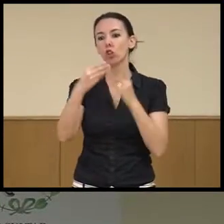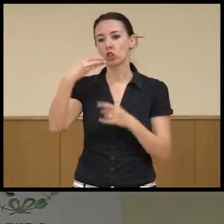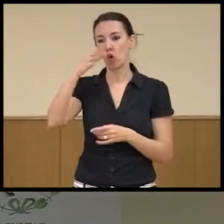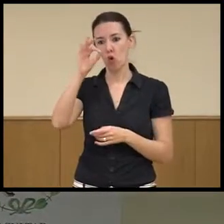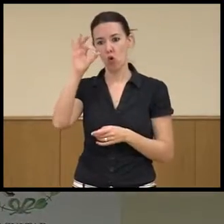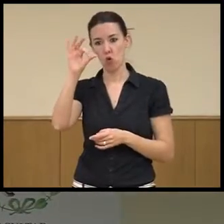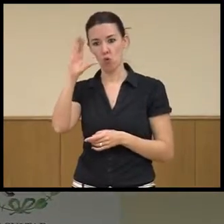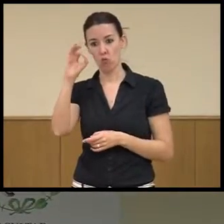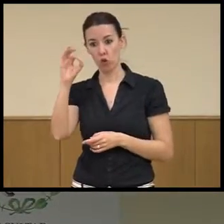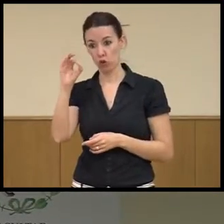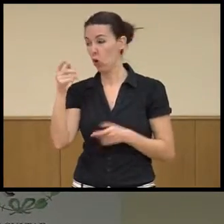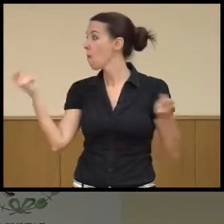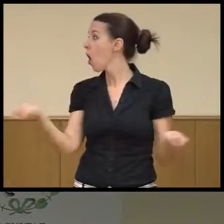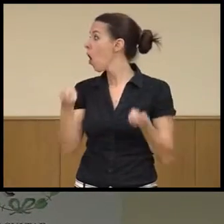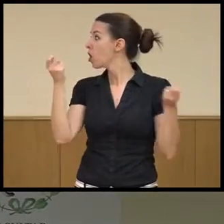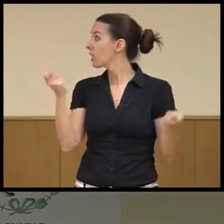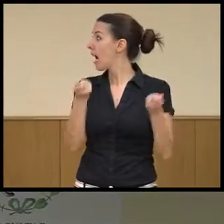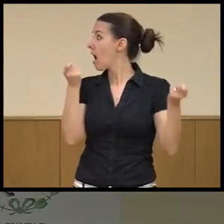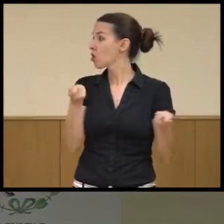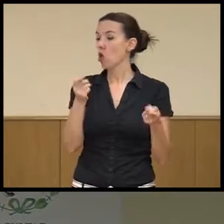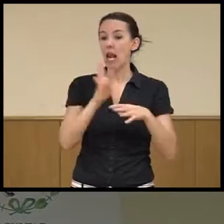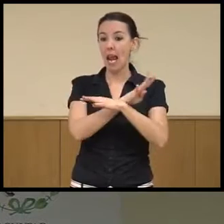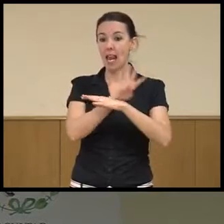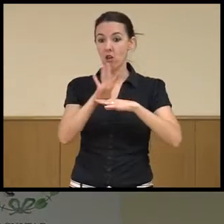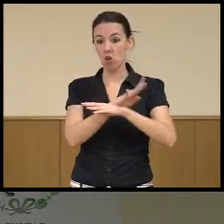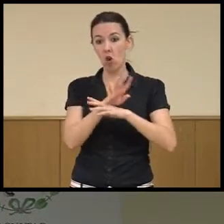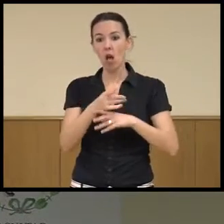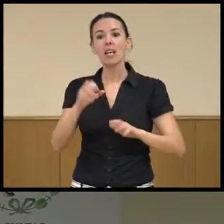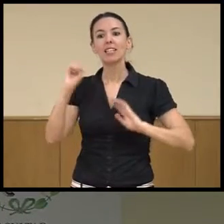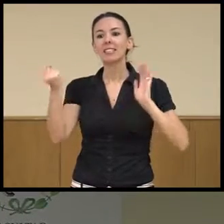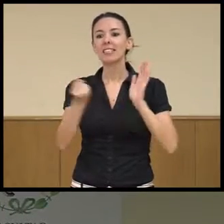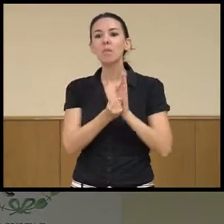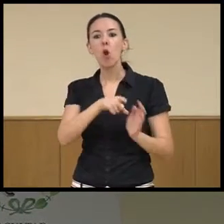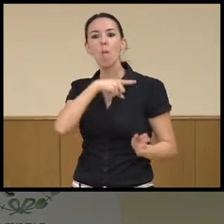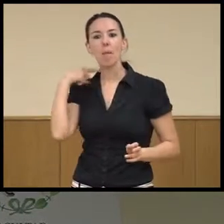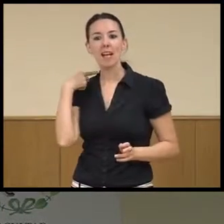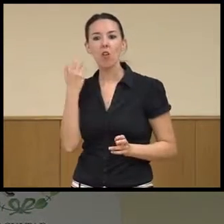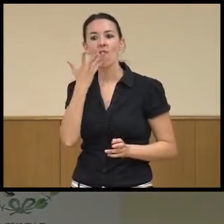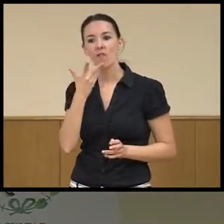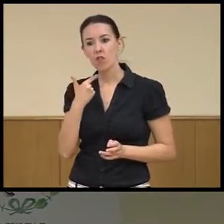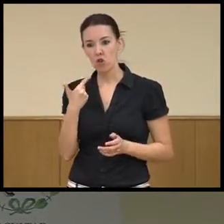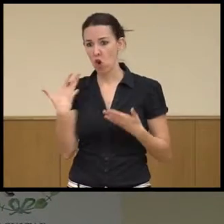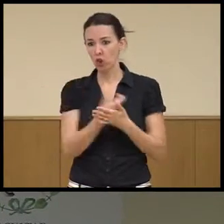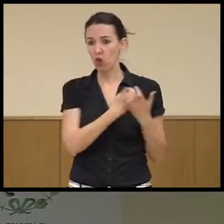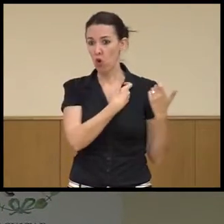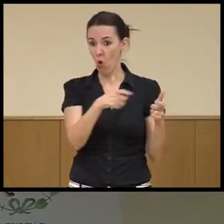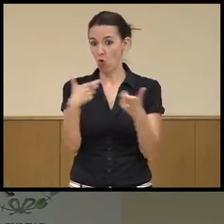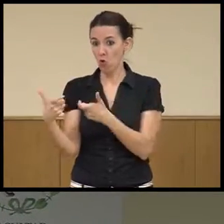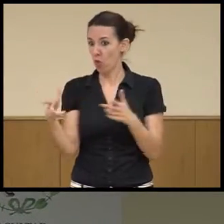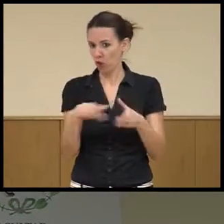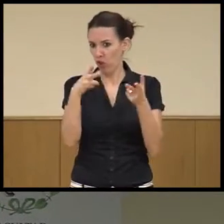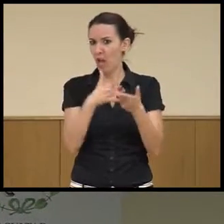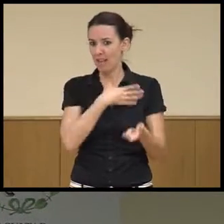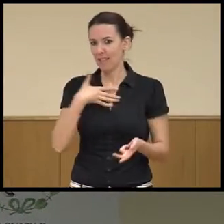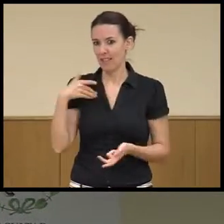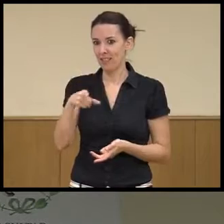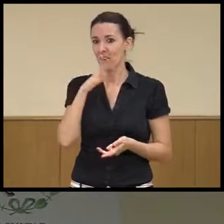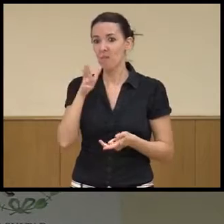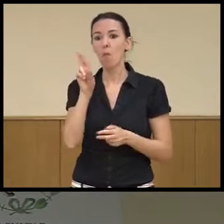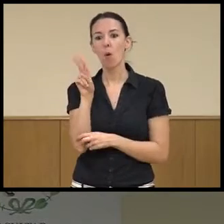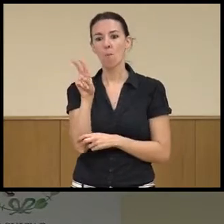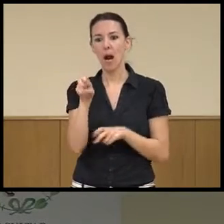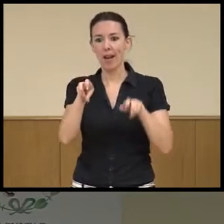corona el carro de Leno, símbolo del pecado y el vicio al que los humanos de todos los grupos sociales quieren aferrarse por una acomodada